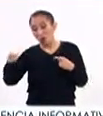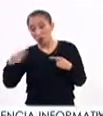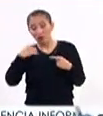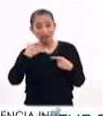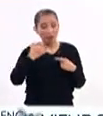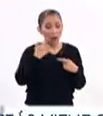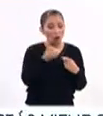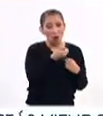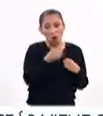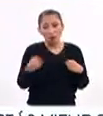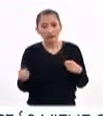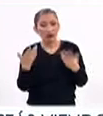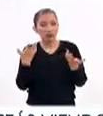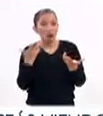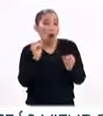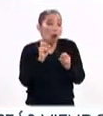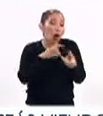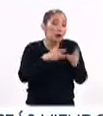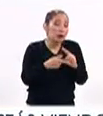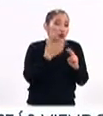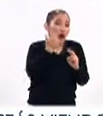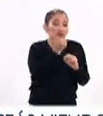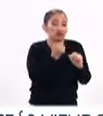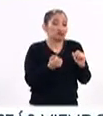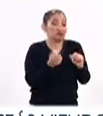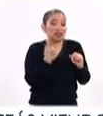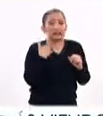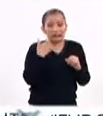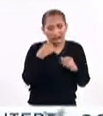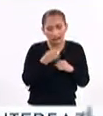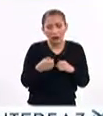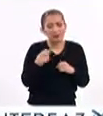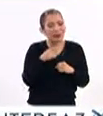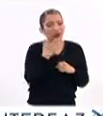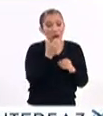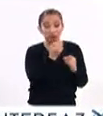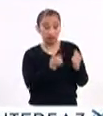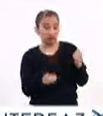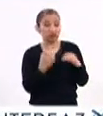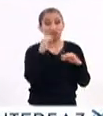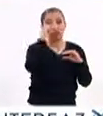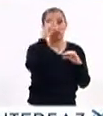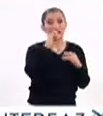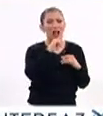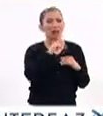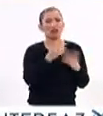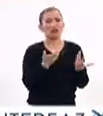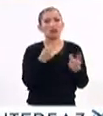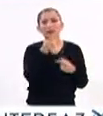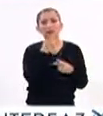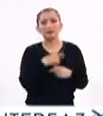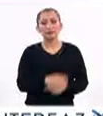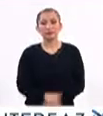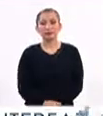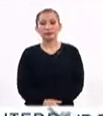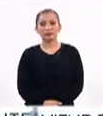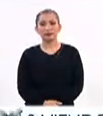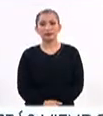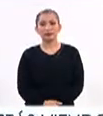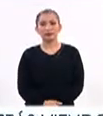la constancia, la perseverancia y la disciplina, o viceversa, ¿no? Que sí tienen la perseverancia y a lo mejor no tanto talento. ¿Qué nos puedes decir al respecto de